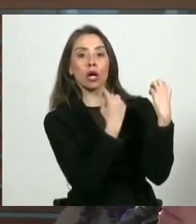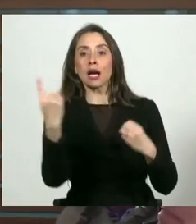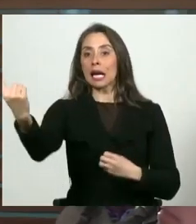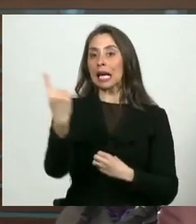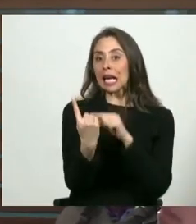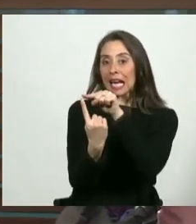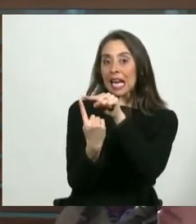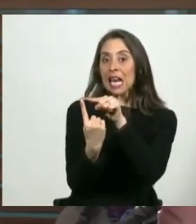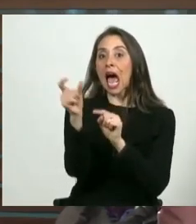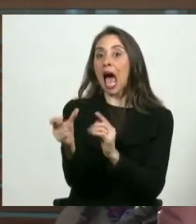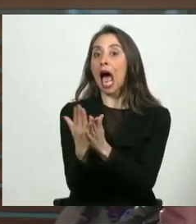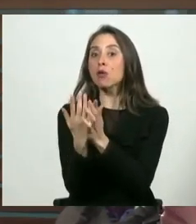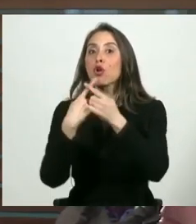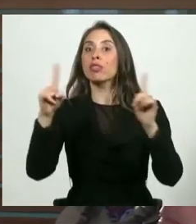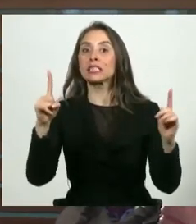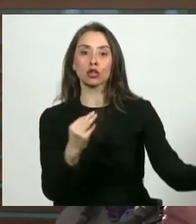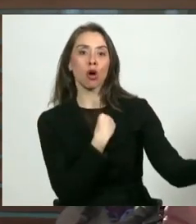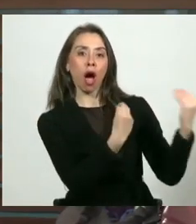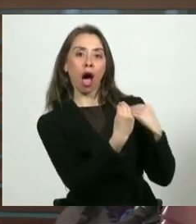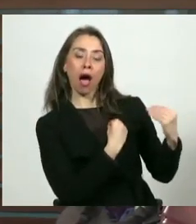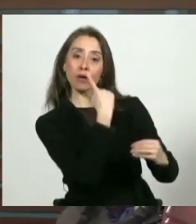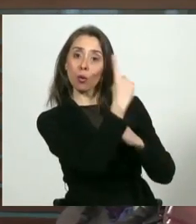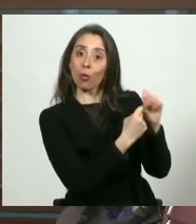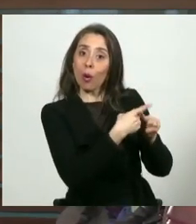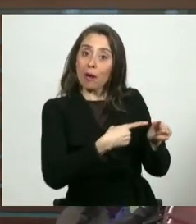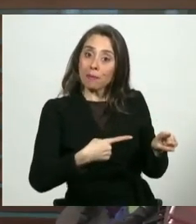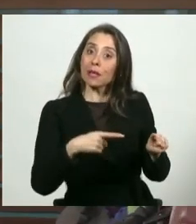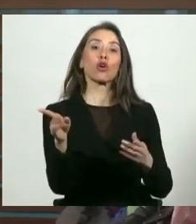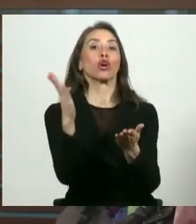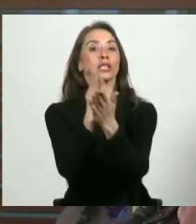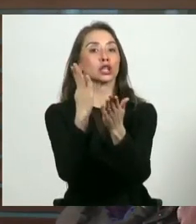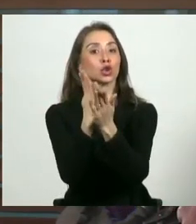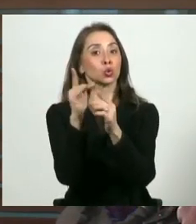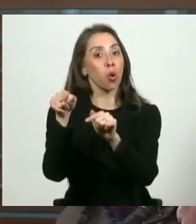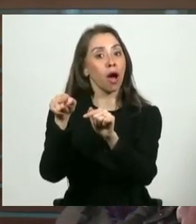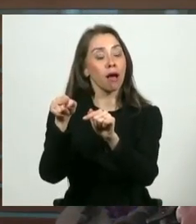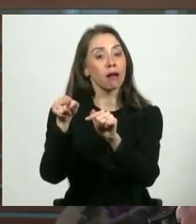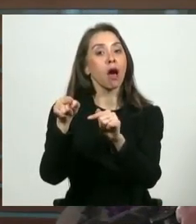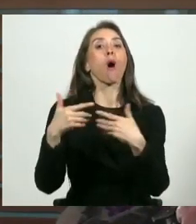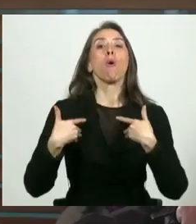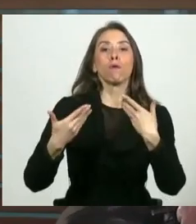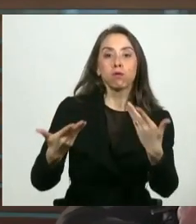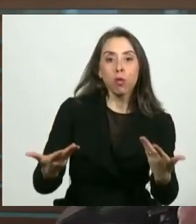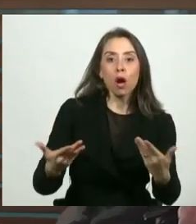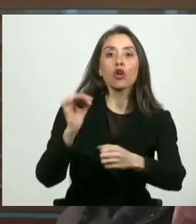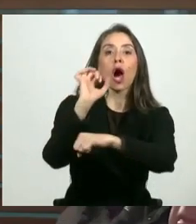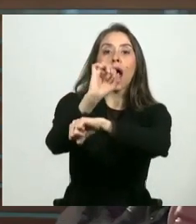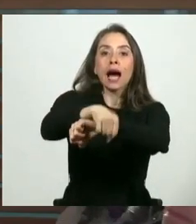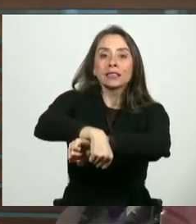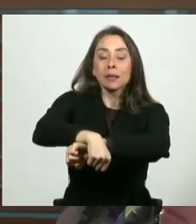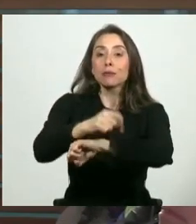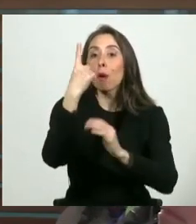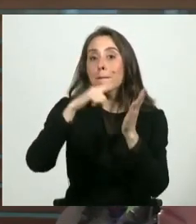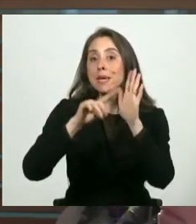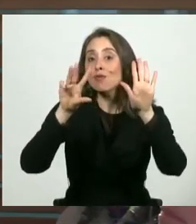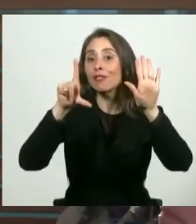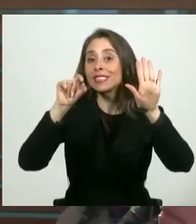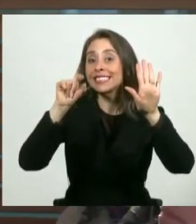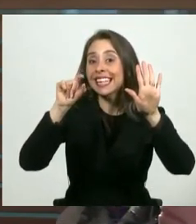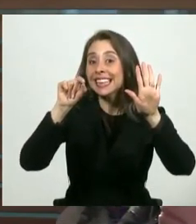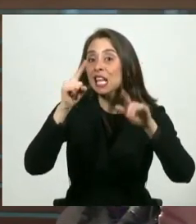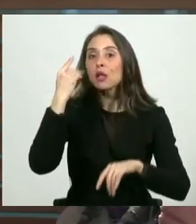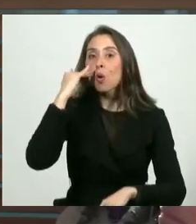alumno distinto. Estoy hablando de un colegio que tuvo la disposición a aceptar en los años 70 a